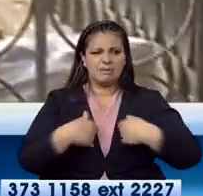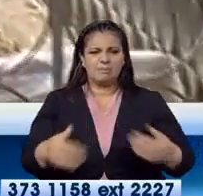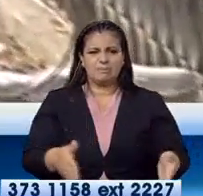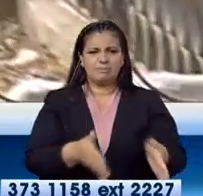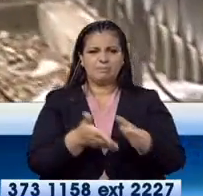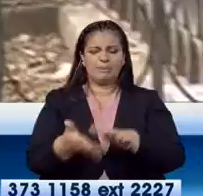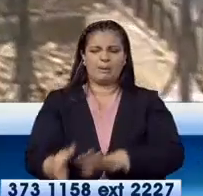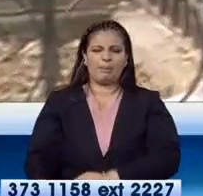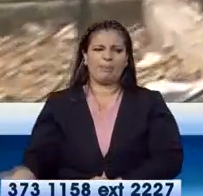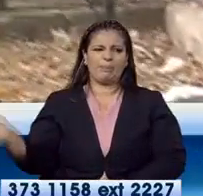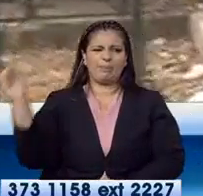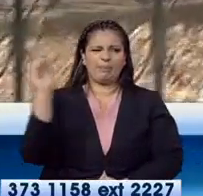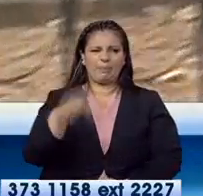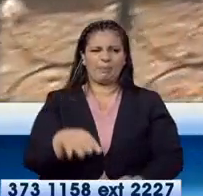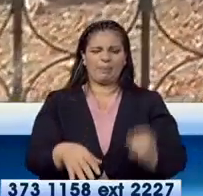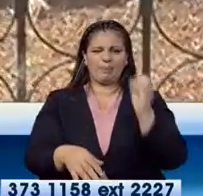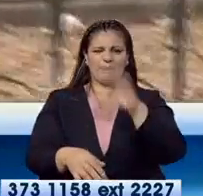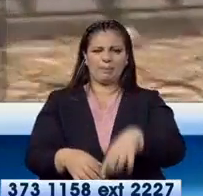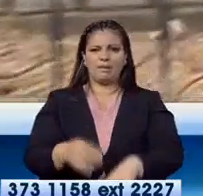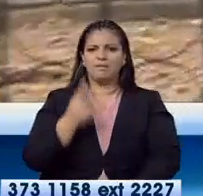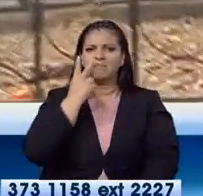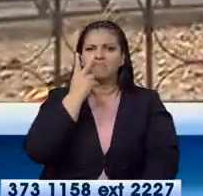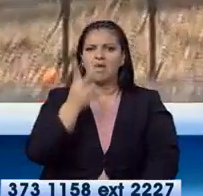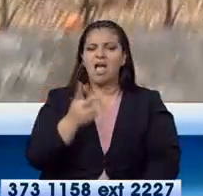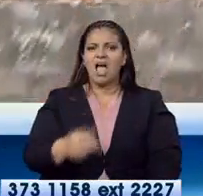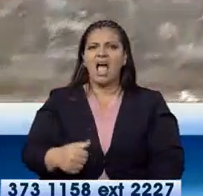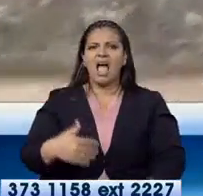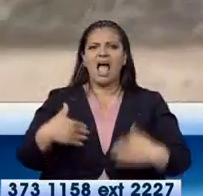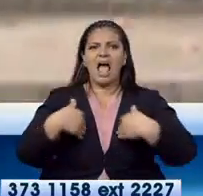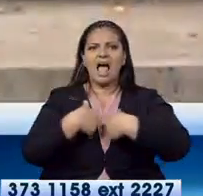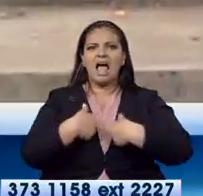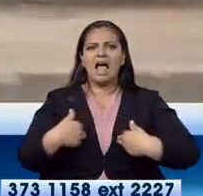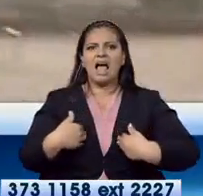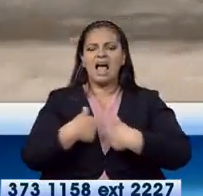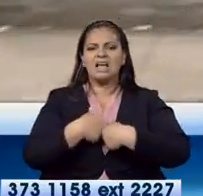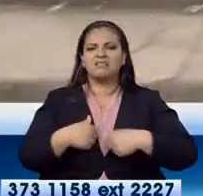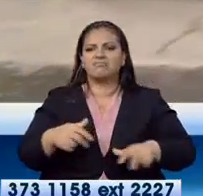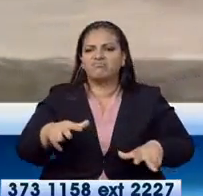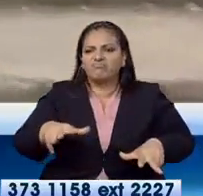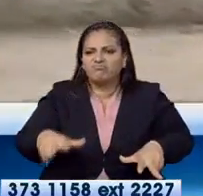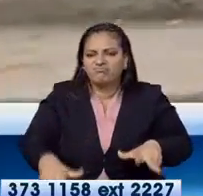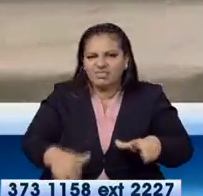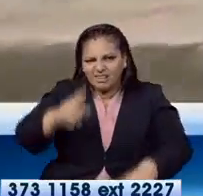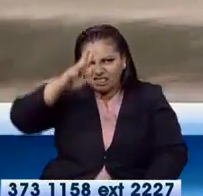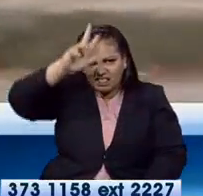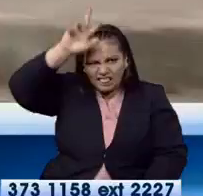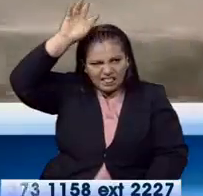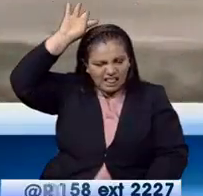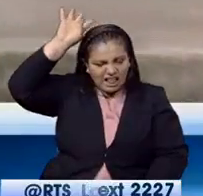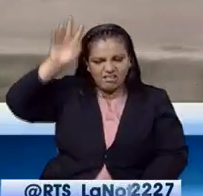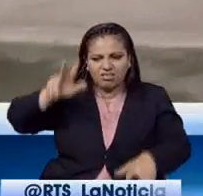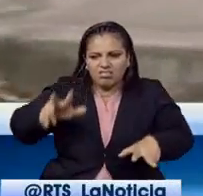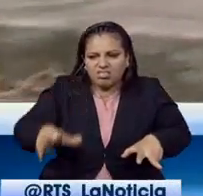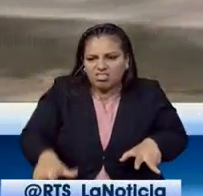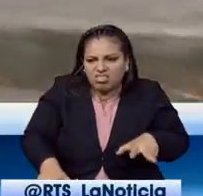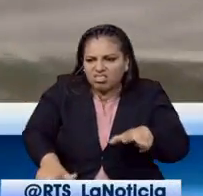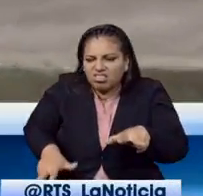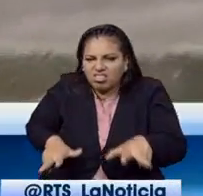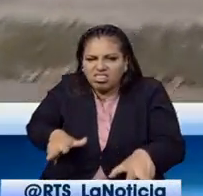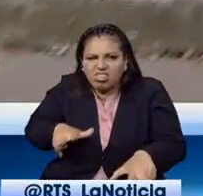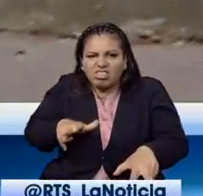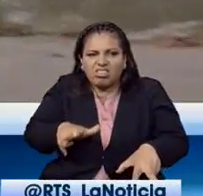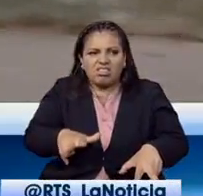observando aparentemente una iguana en estado de descomposición ya se imagina en el olor y lo irónico y lo sorprendente